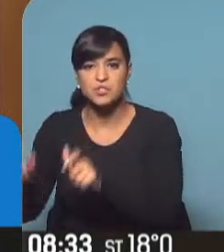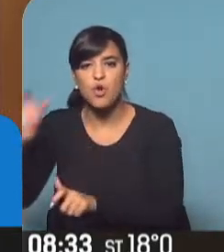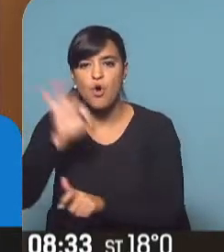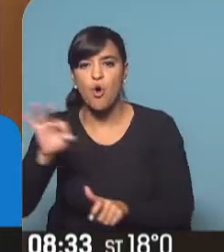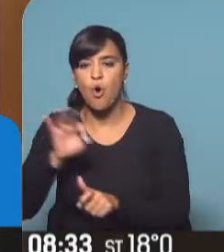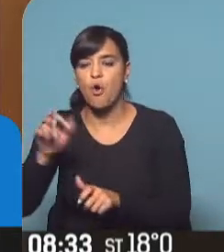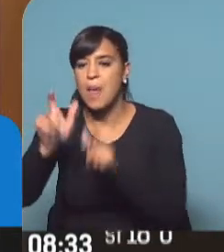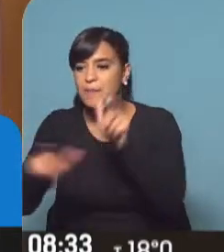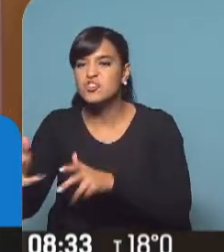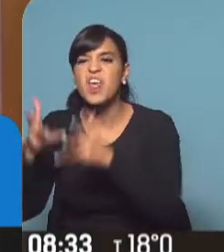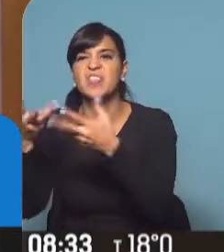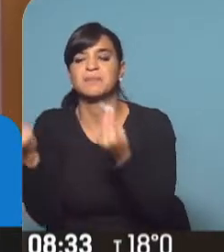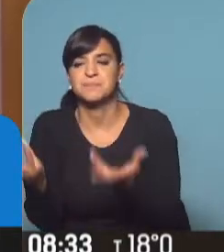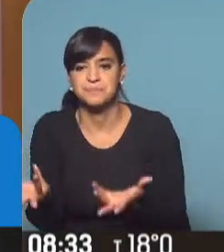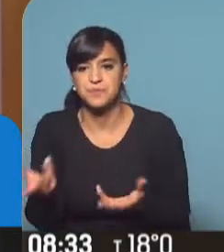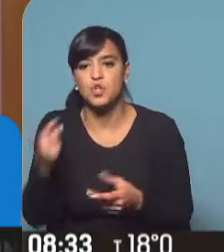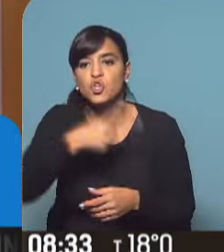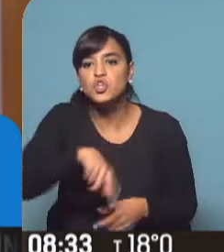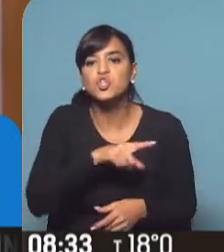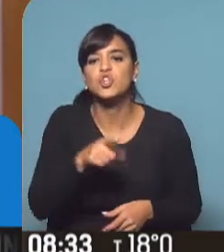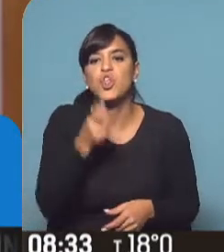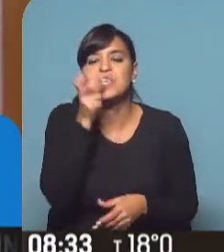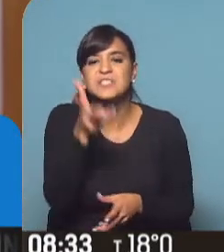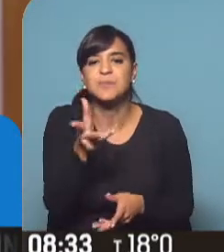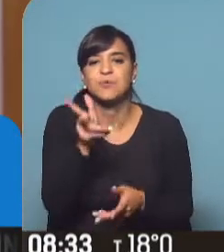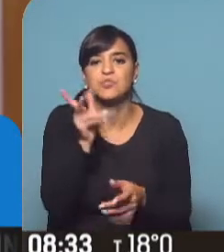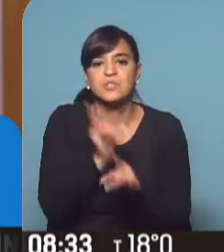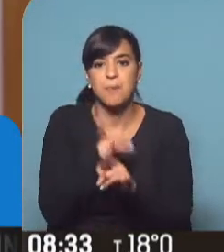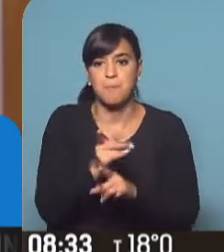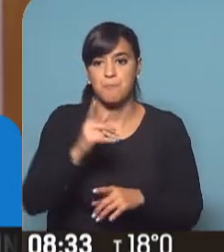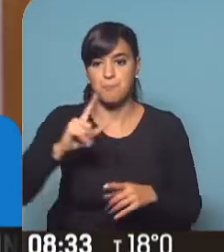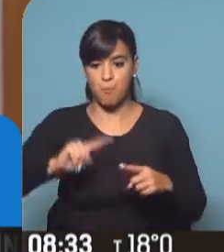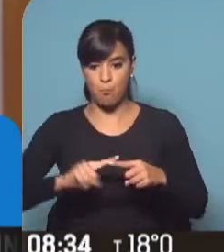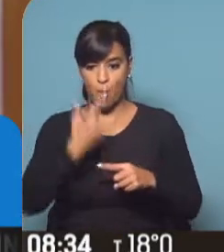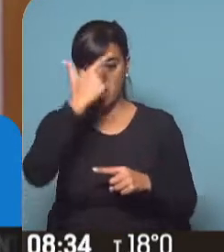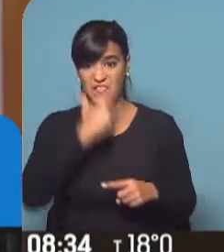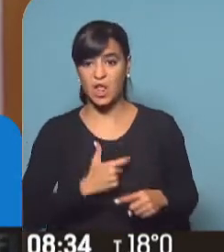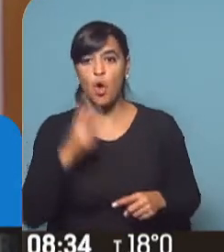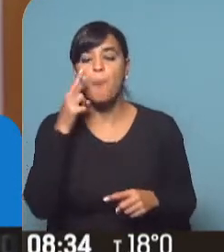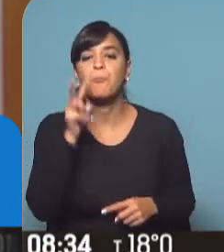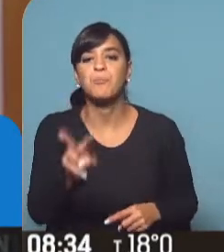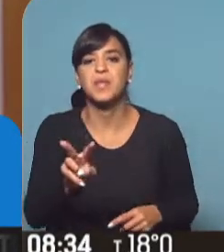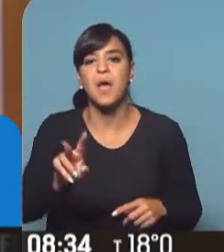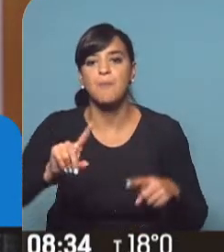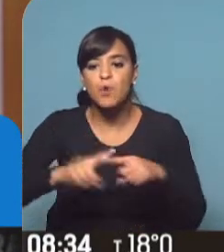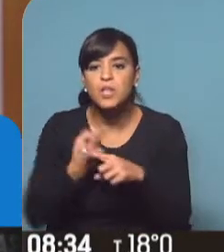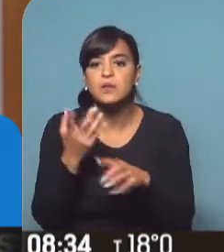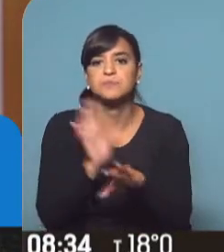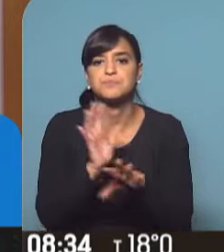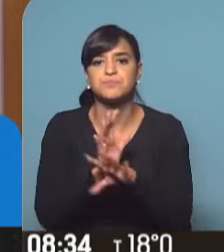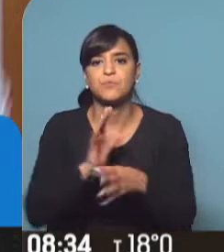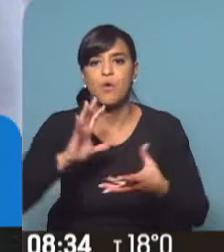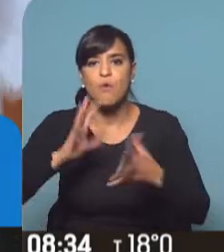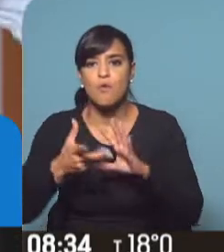las expresiones de la gente nosotros decimos siempre que aquel político que esté mire la política con un